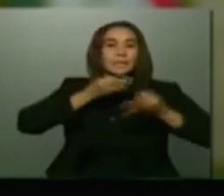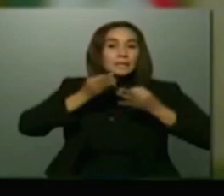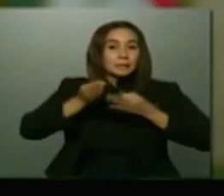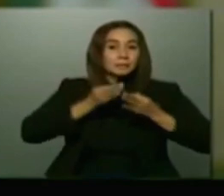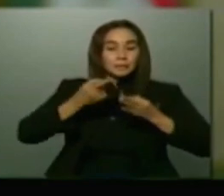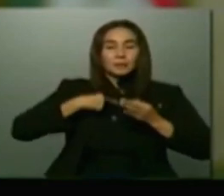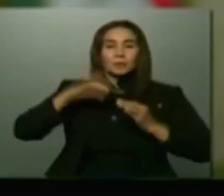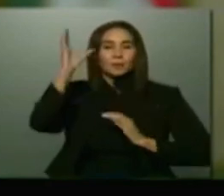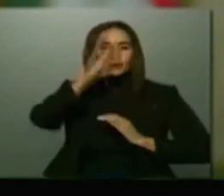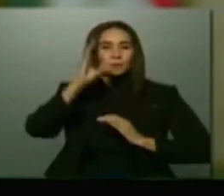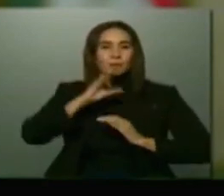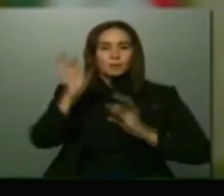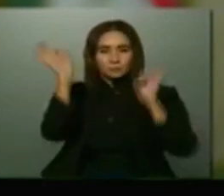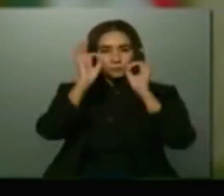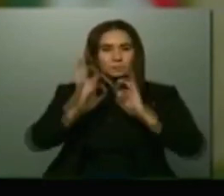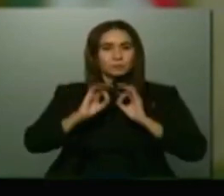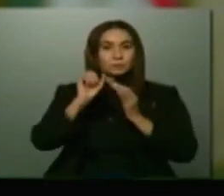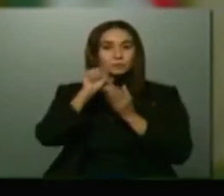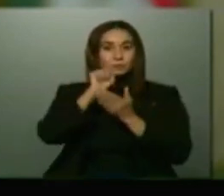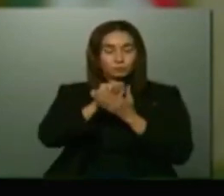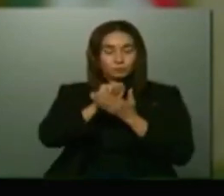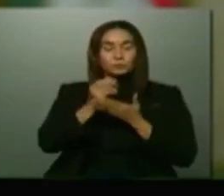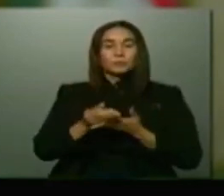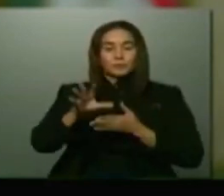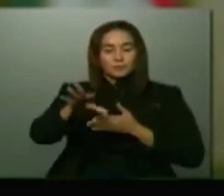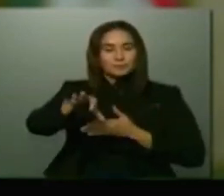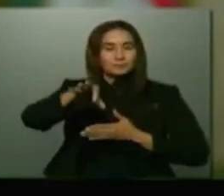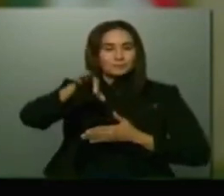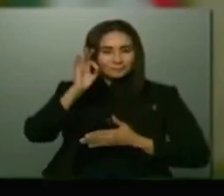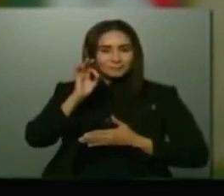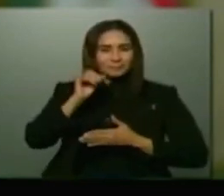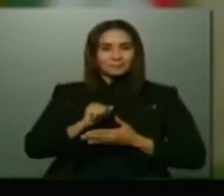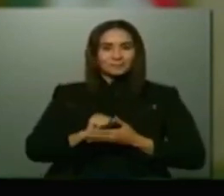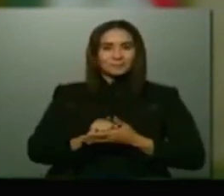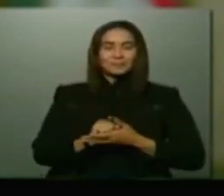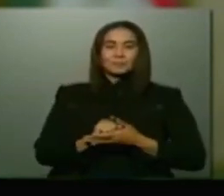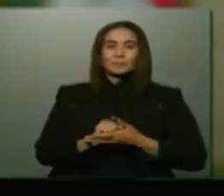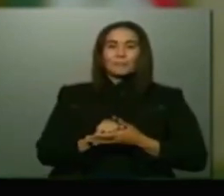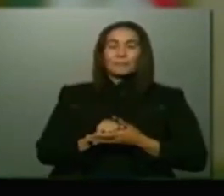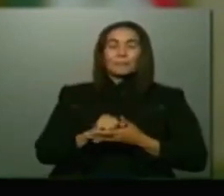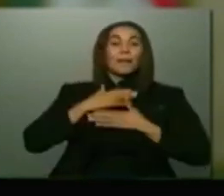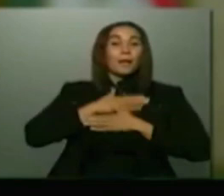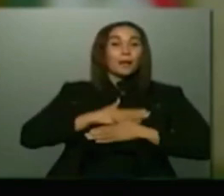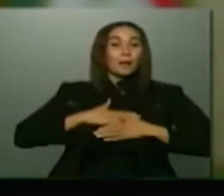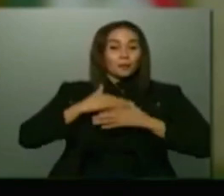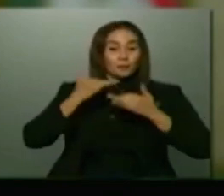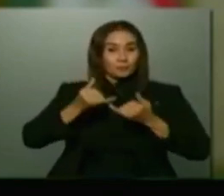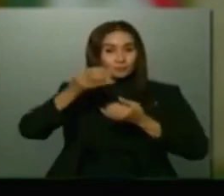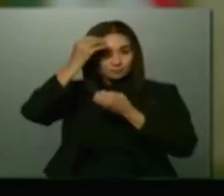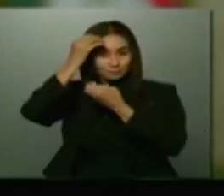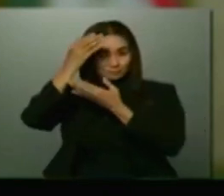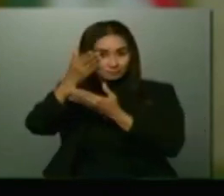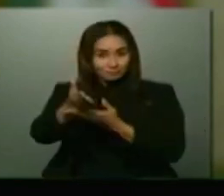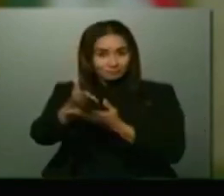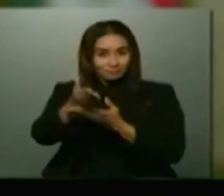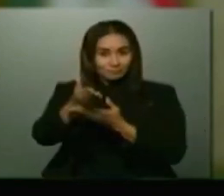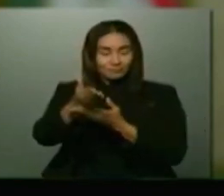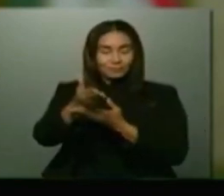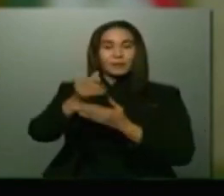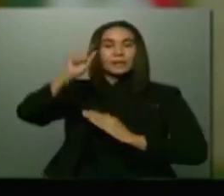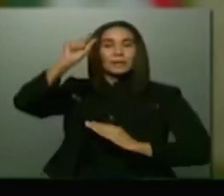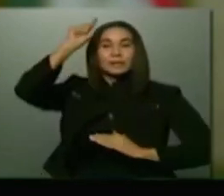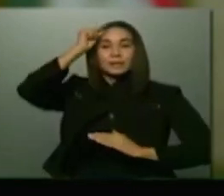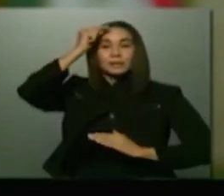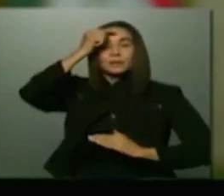que buscaríamos una solución y la hemos encontrado. Me complace informarles que en el día de hoy,